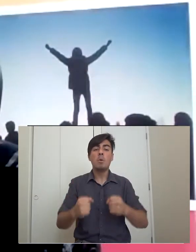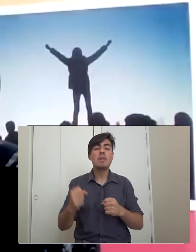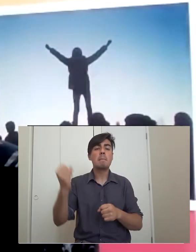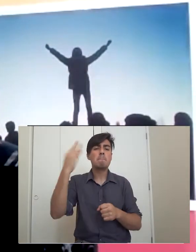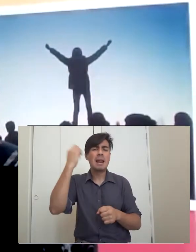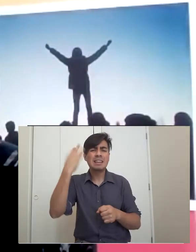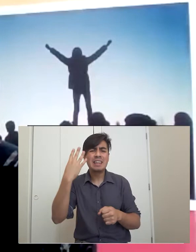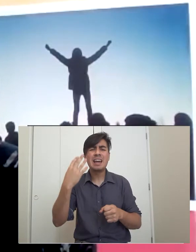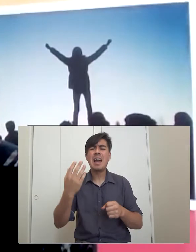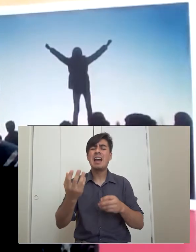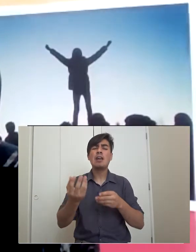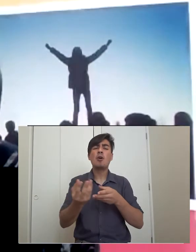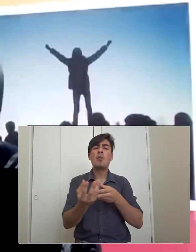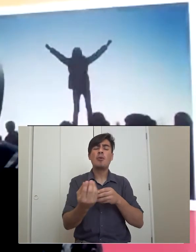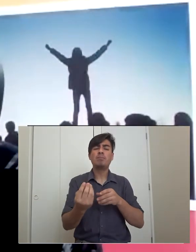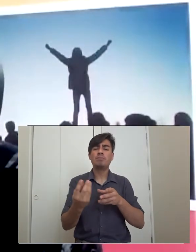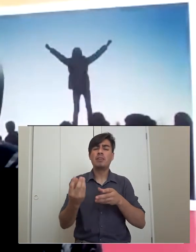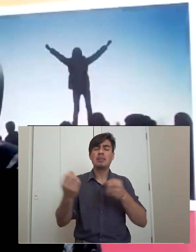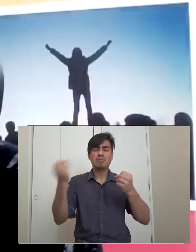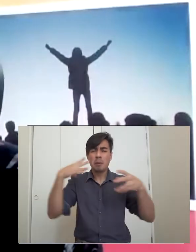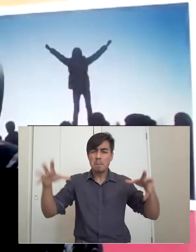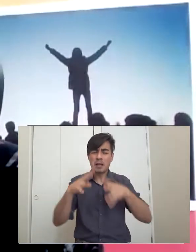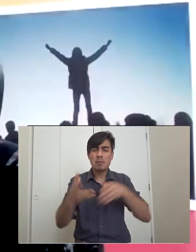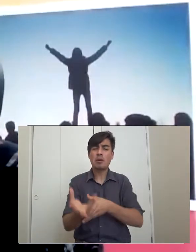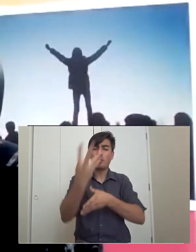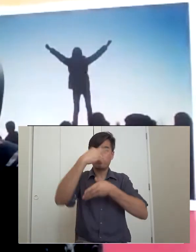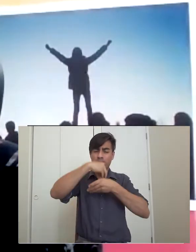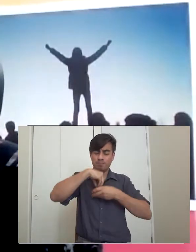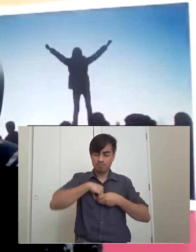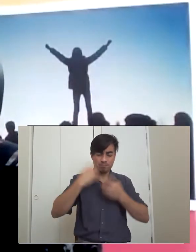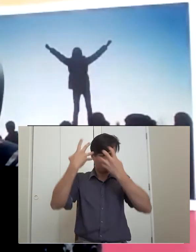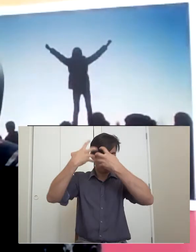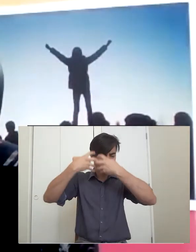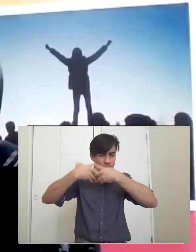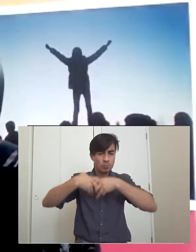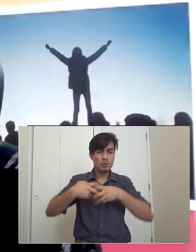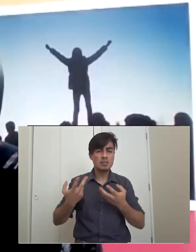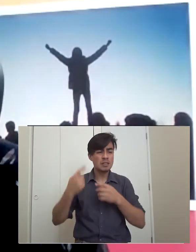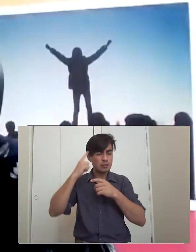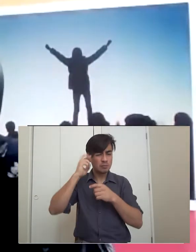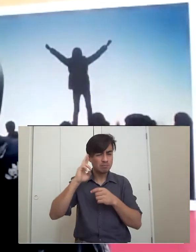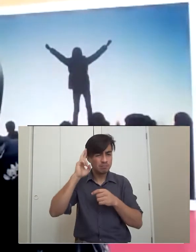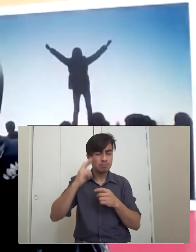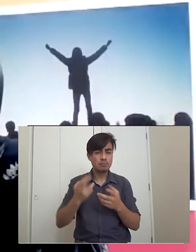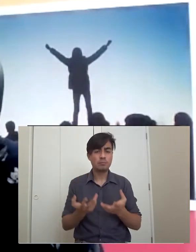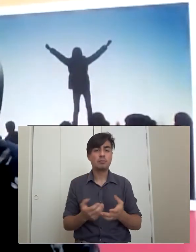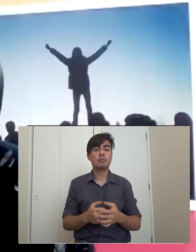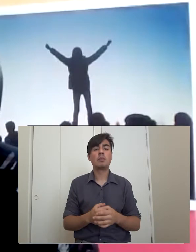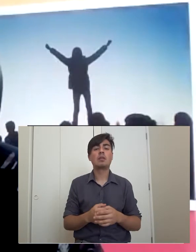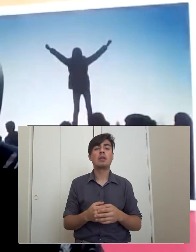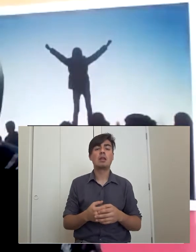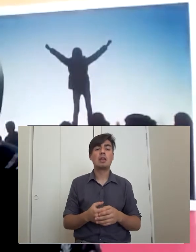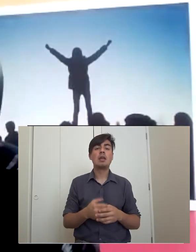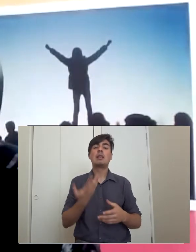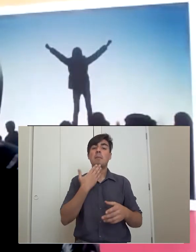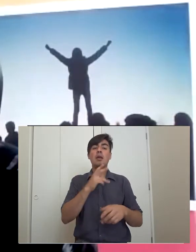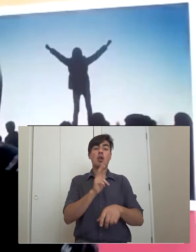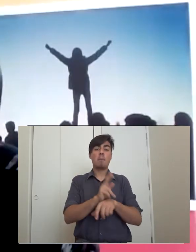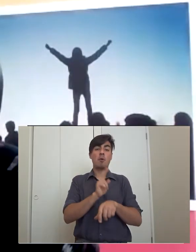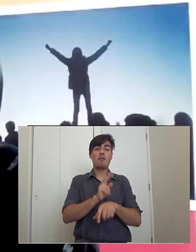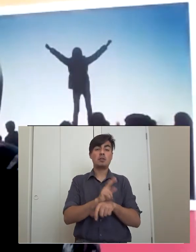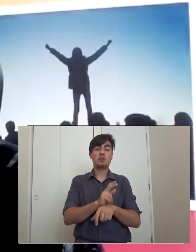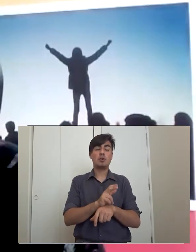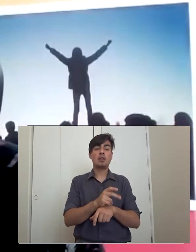practicar, internalizar la democracia como ese proceso en la escuela. Y los profesores